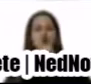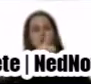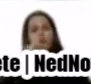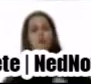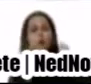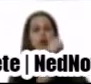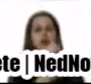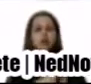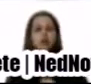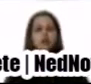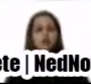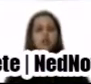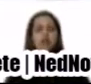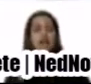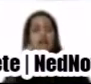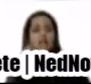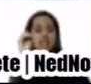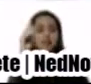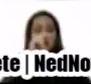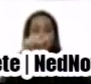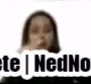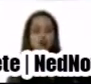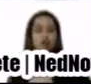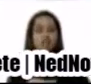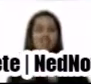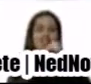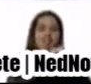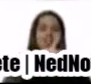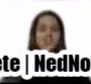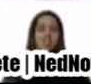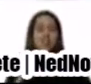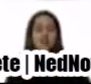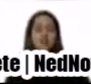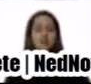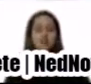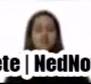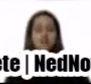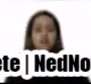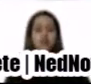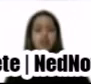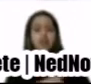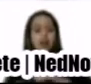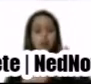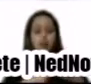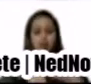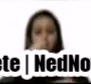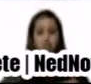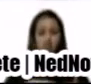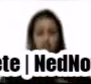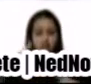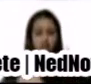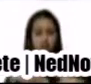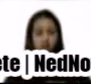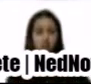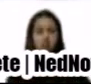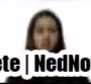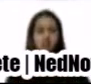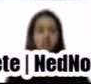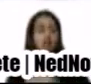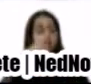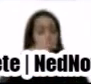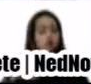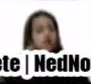el tratar de amañar una elección con un Consejo Nacional Electoral ilegítimo